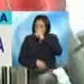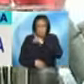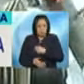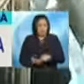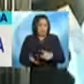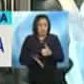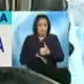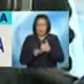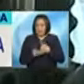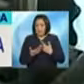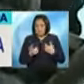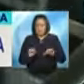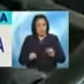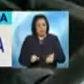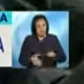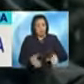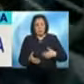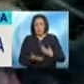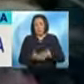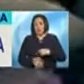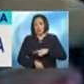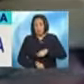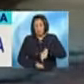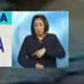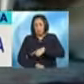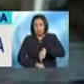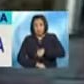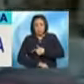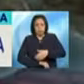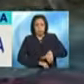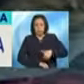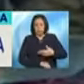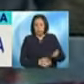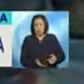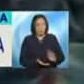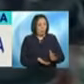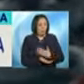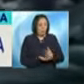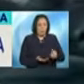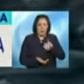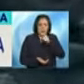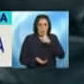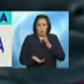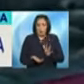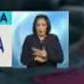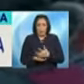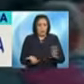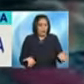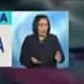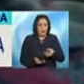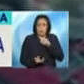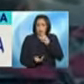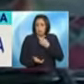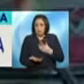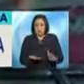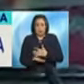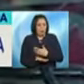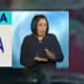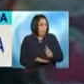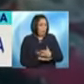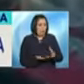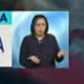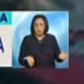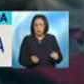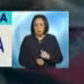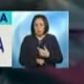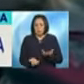ayuda, si bien es cierto, está llegando, esto está demorando demasiado, la verdad. No hay agua, no hay comida. La